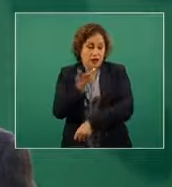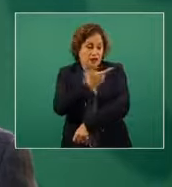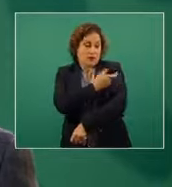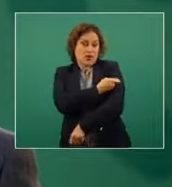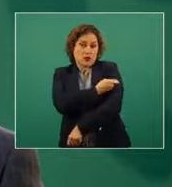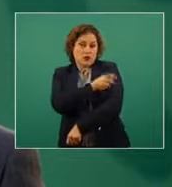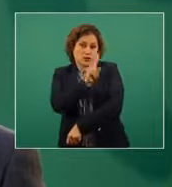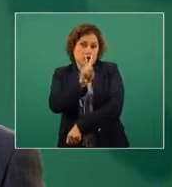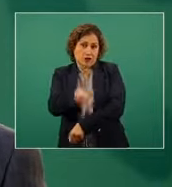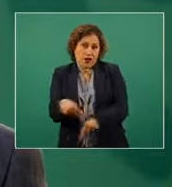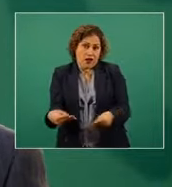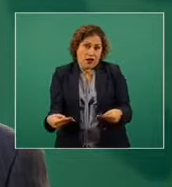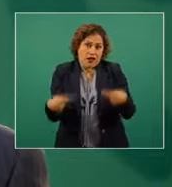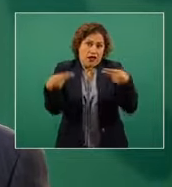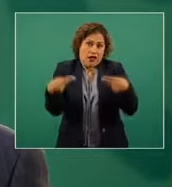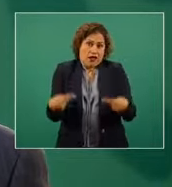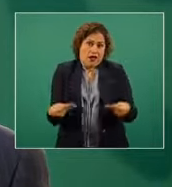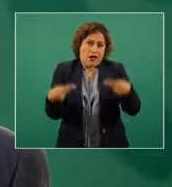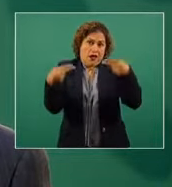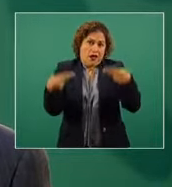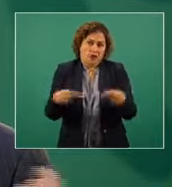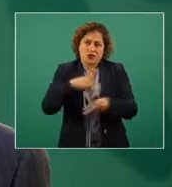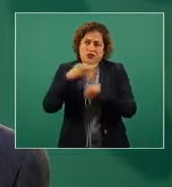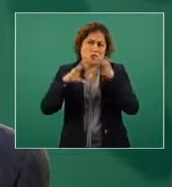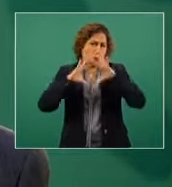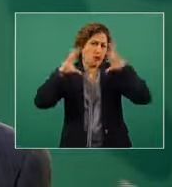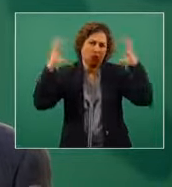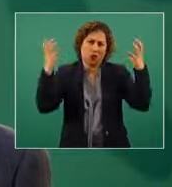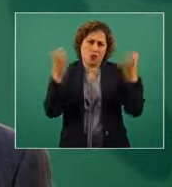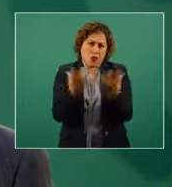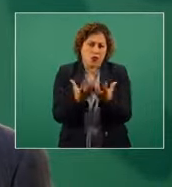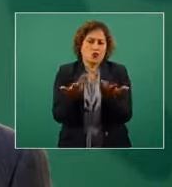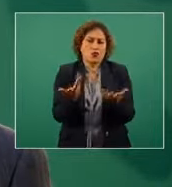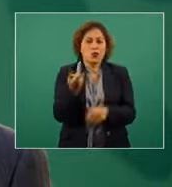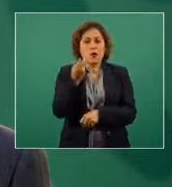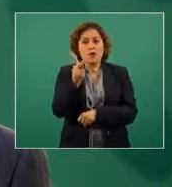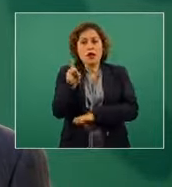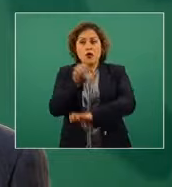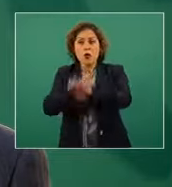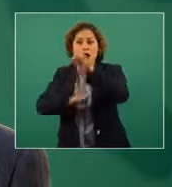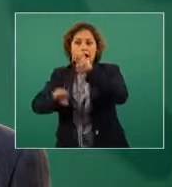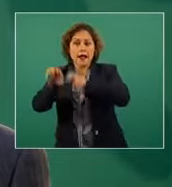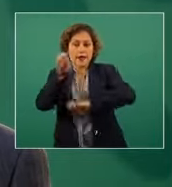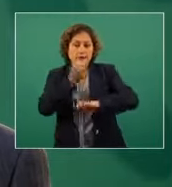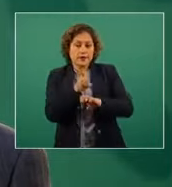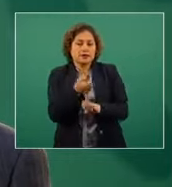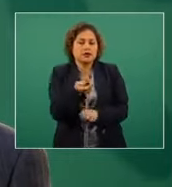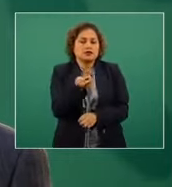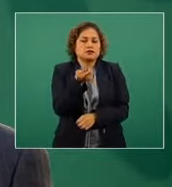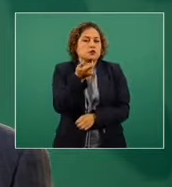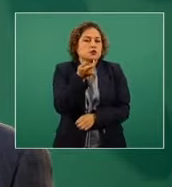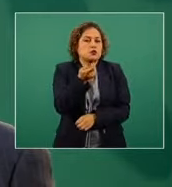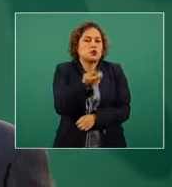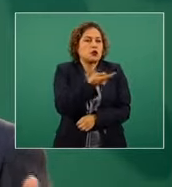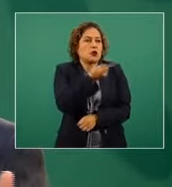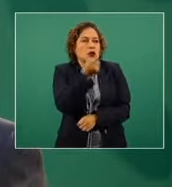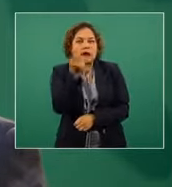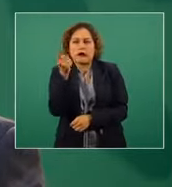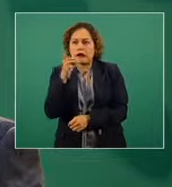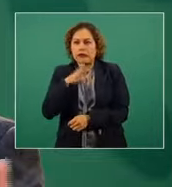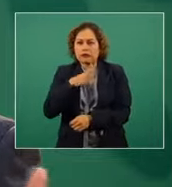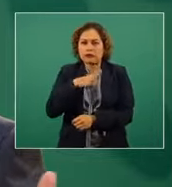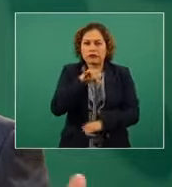global y pocas compañías pueden producir la cantidad de vacunas que requiere un programa nacional.